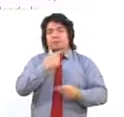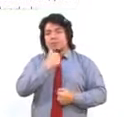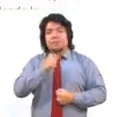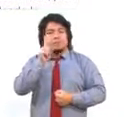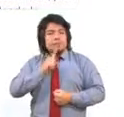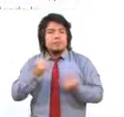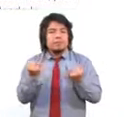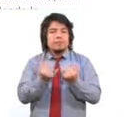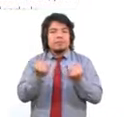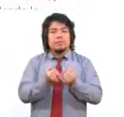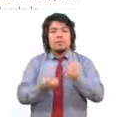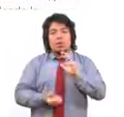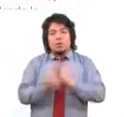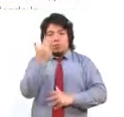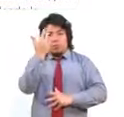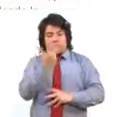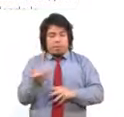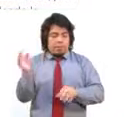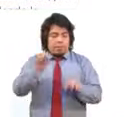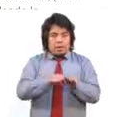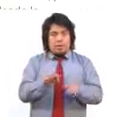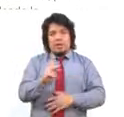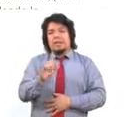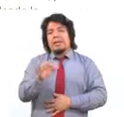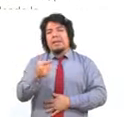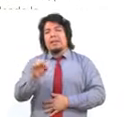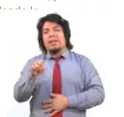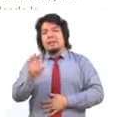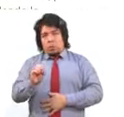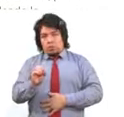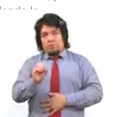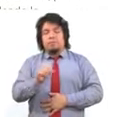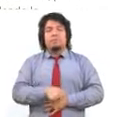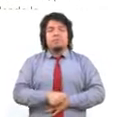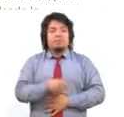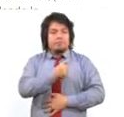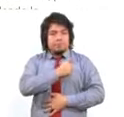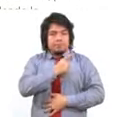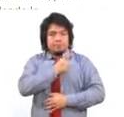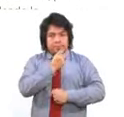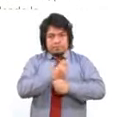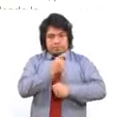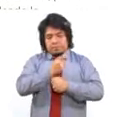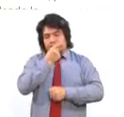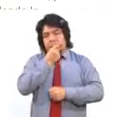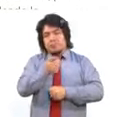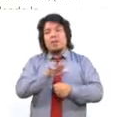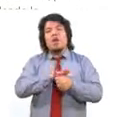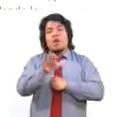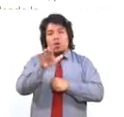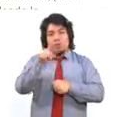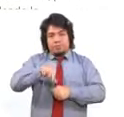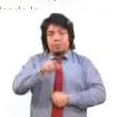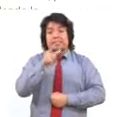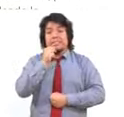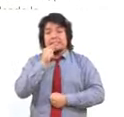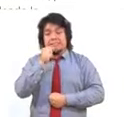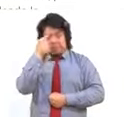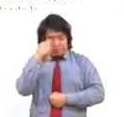de la Unidad Especializada de Género. En primer lugar, reafirmar e insistir en que nuestra apuesta de